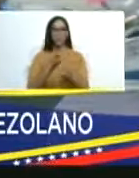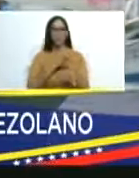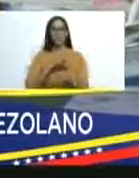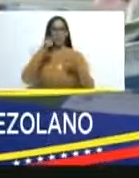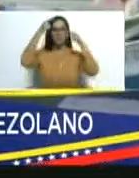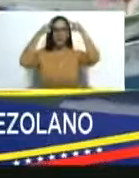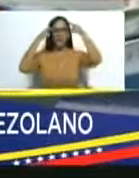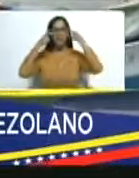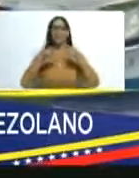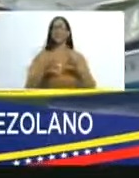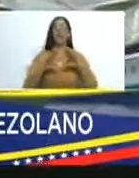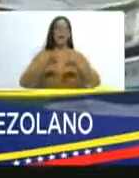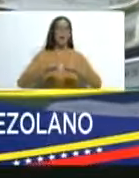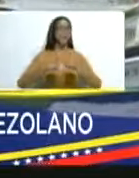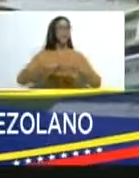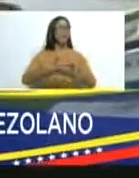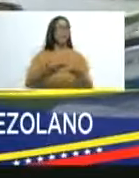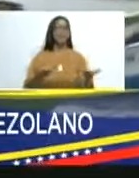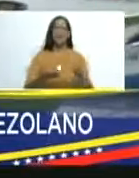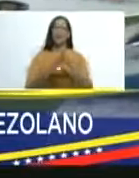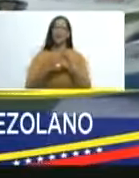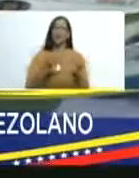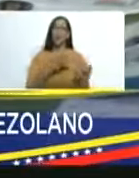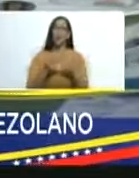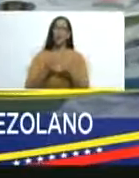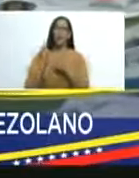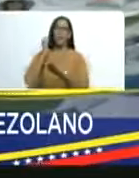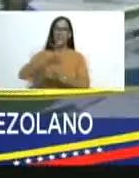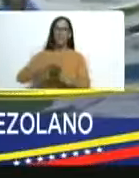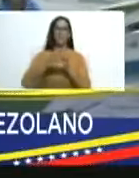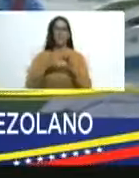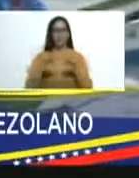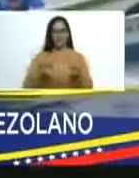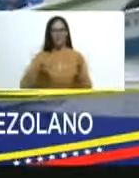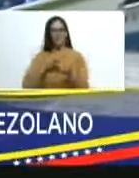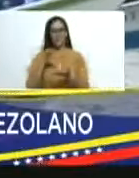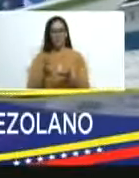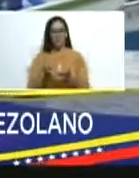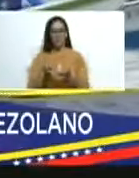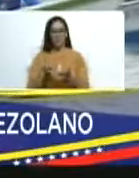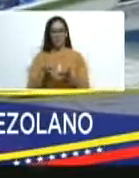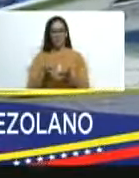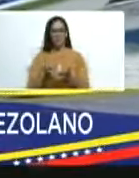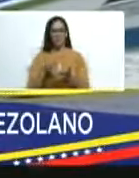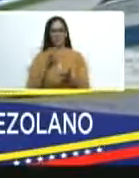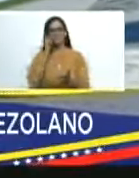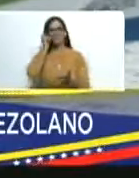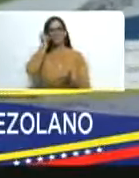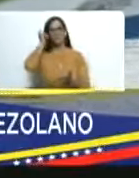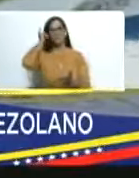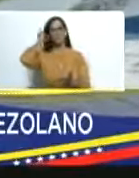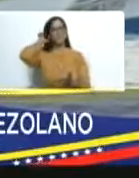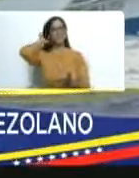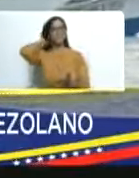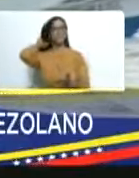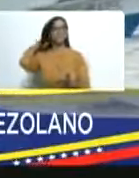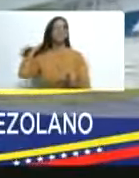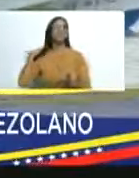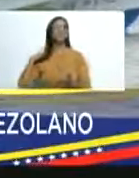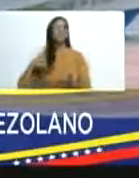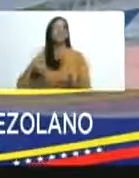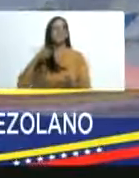a cubrir, a darle cobertura a todas las comunidades pesqueras de todo el territorio nacional. Una atención y